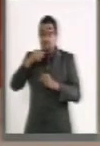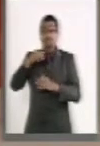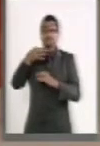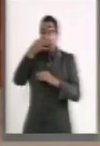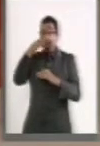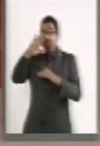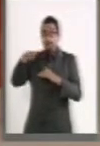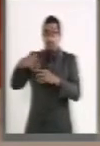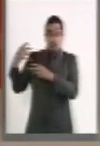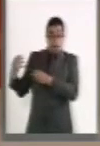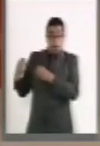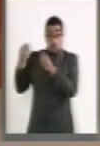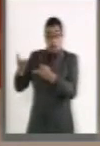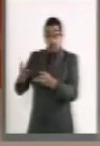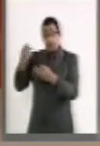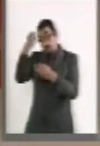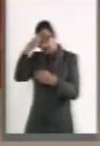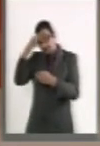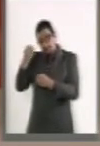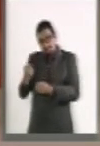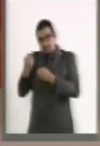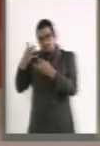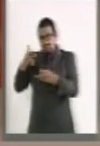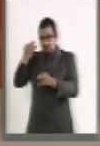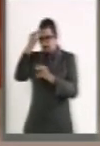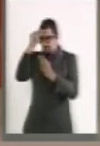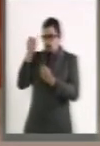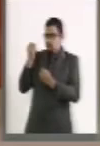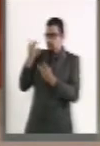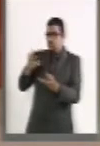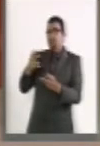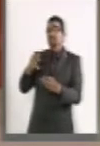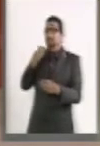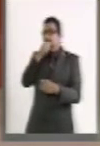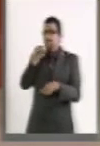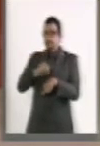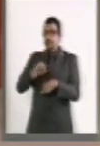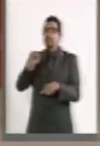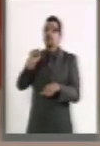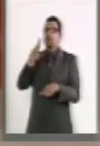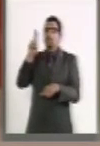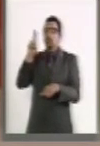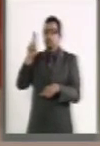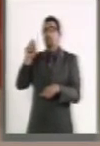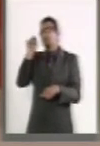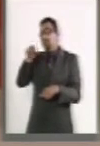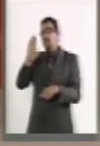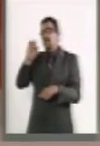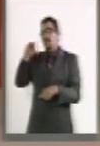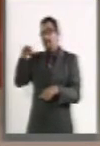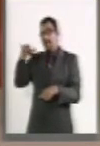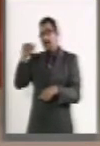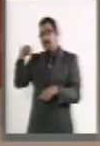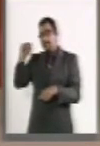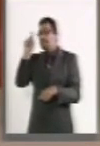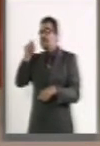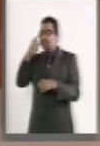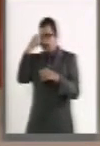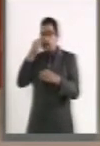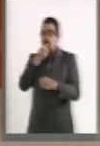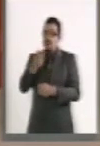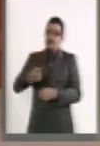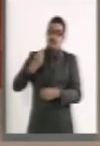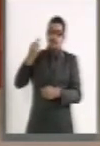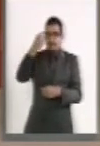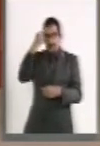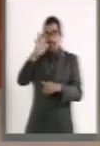de sabiduría y experiencia. El exsecretario general de las Naciones Unidas, Kofi Annan, en el discurso de apertura de la Segunda